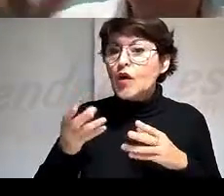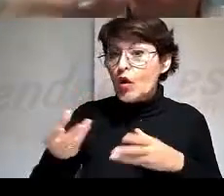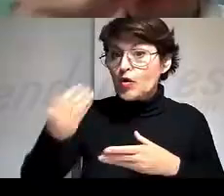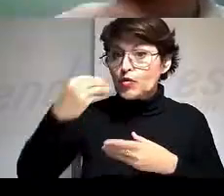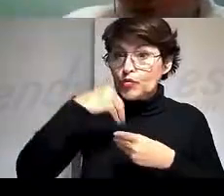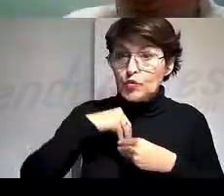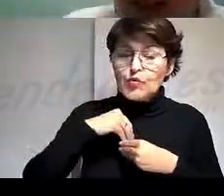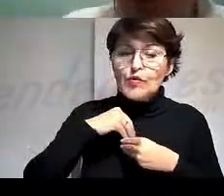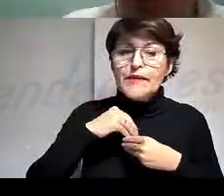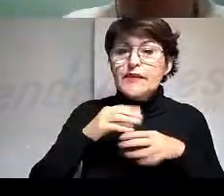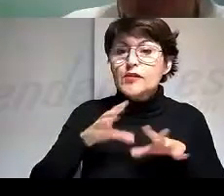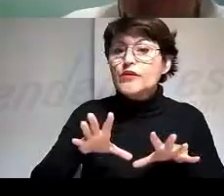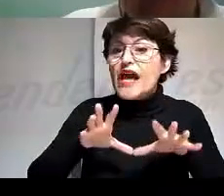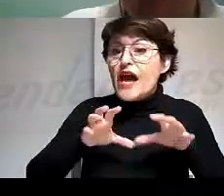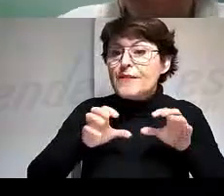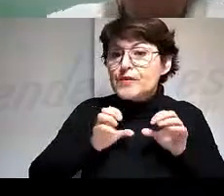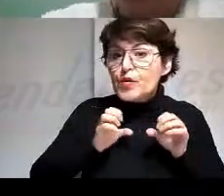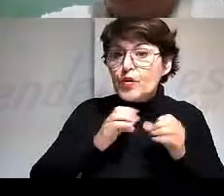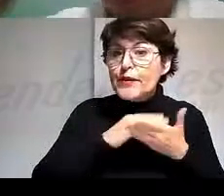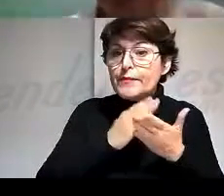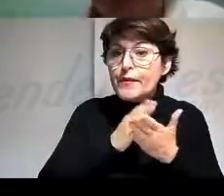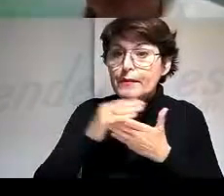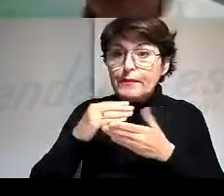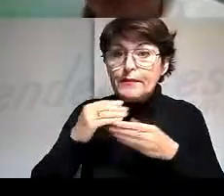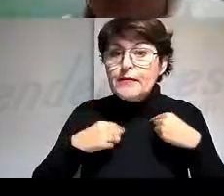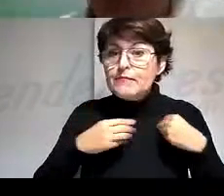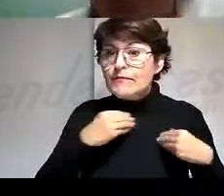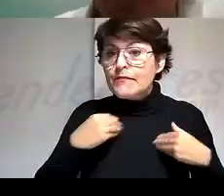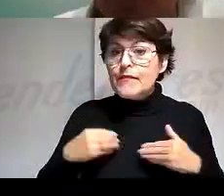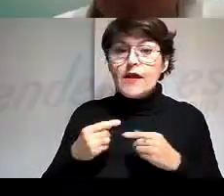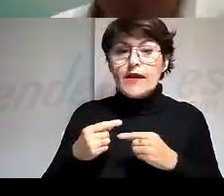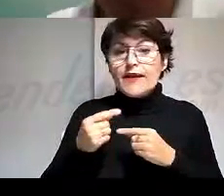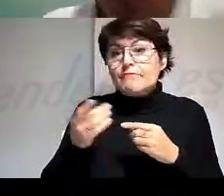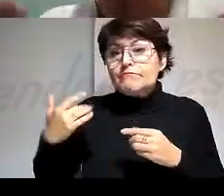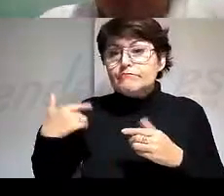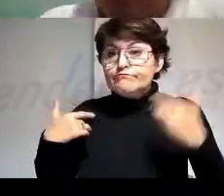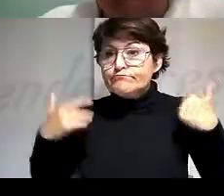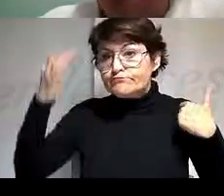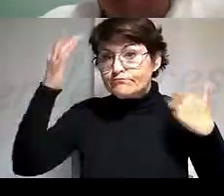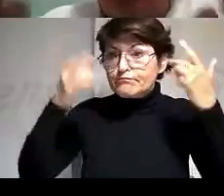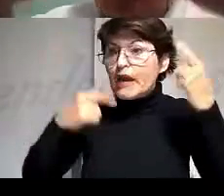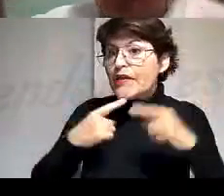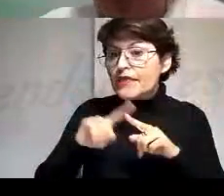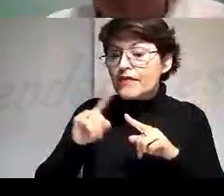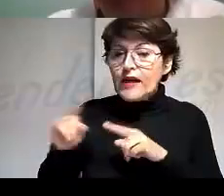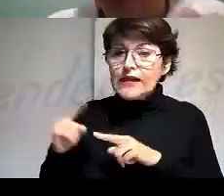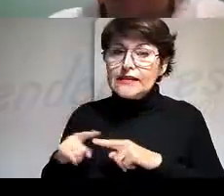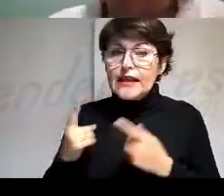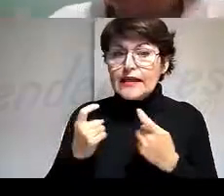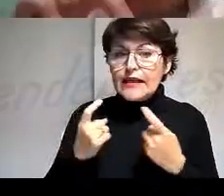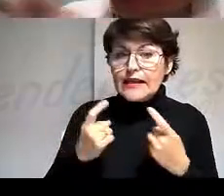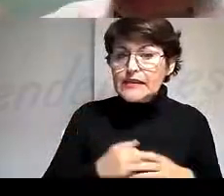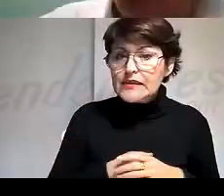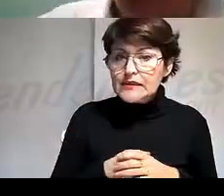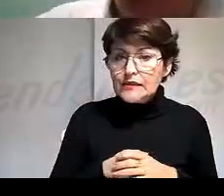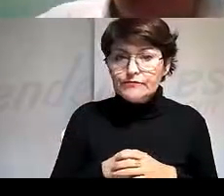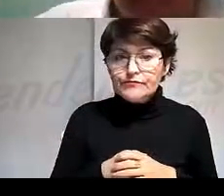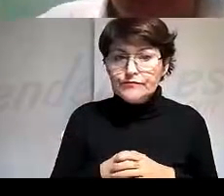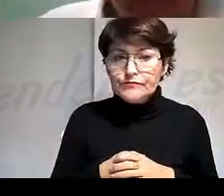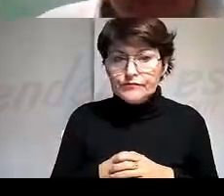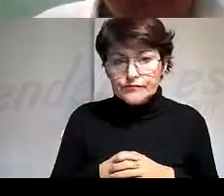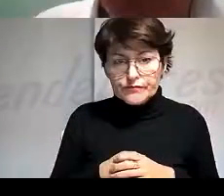chiquititos, absorberlos y volver a hacer la pared una vez dentro, porque una pared, o sea, una proteína como tal, no es capaz